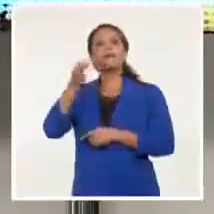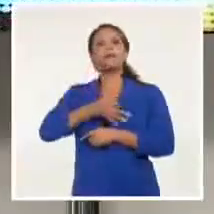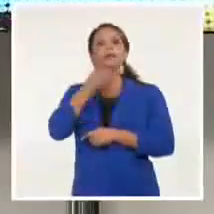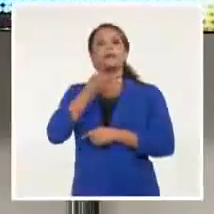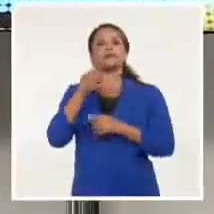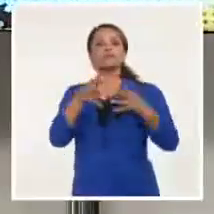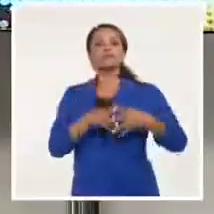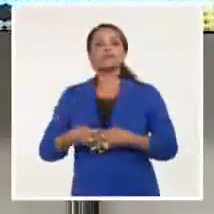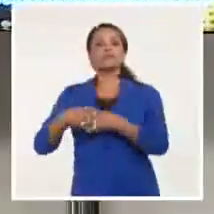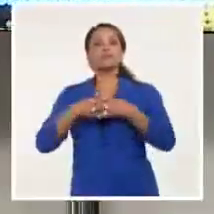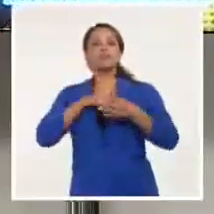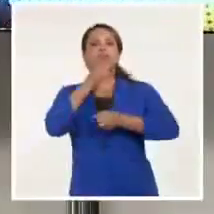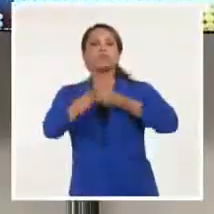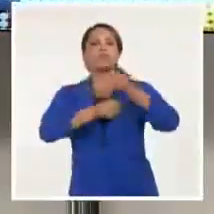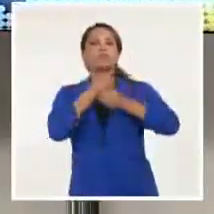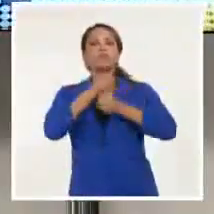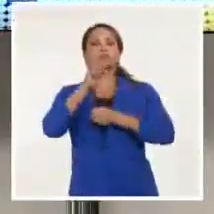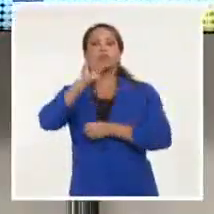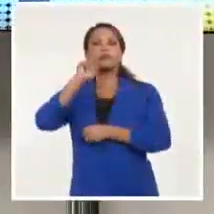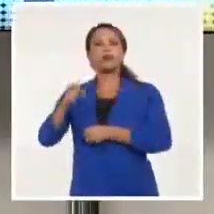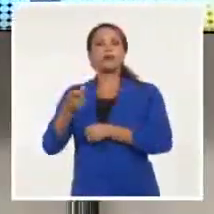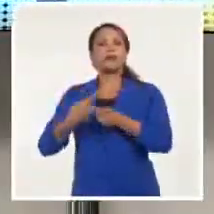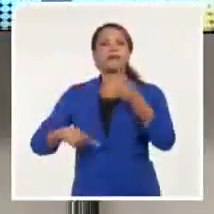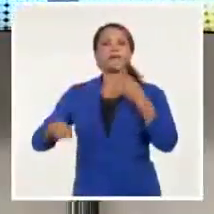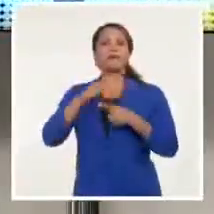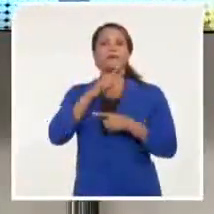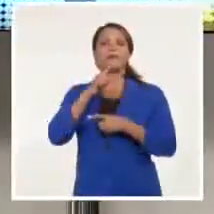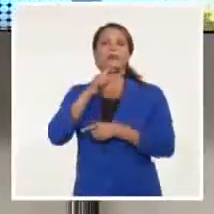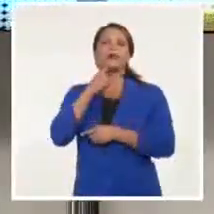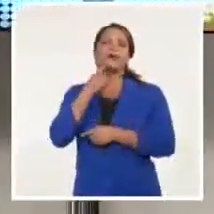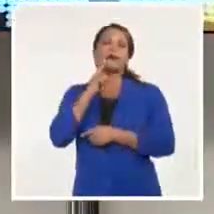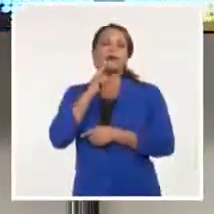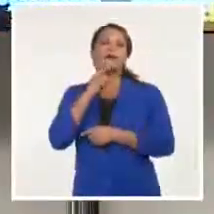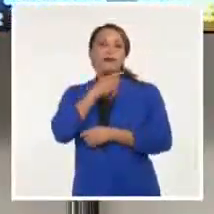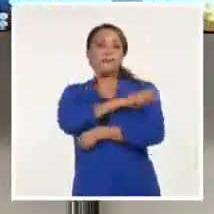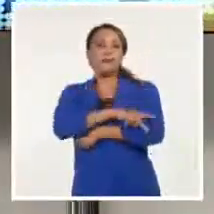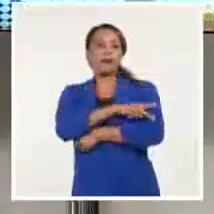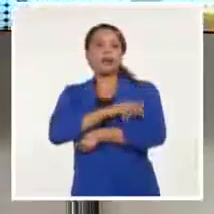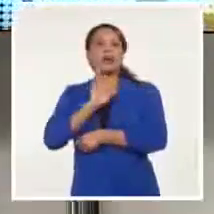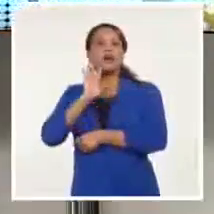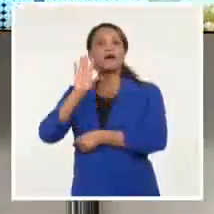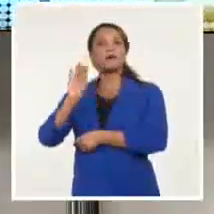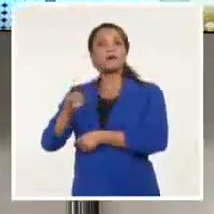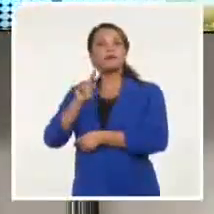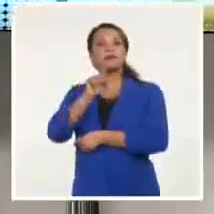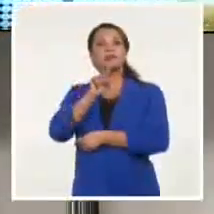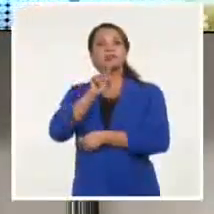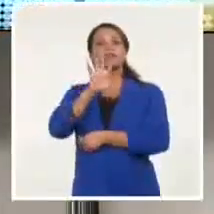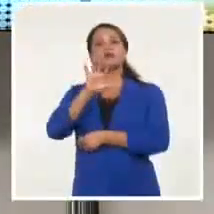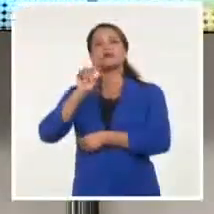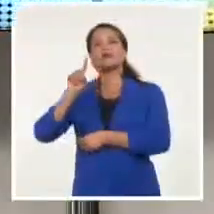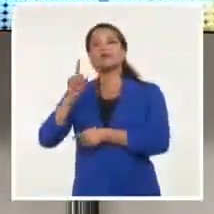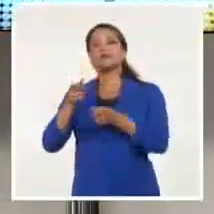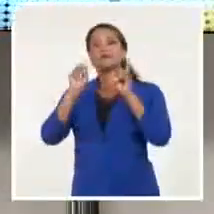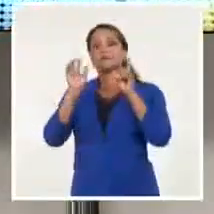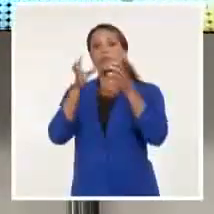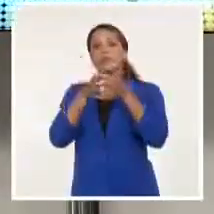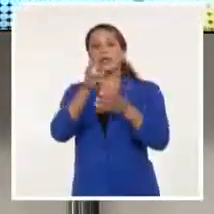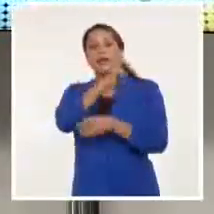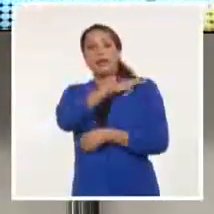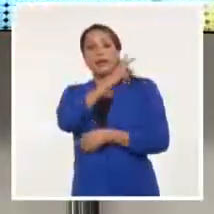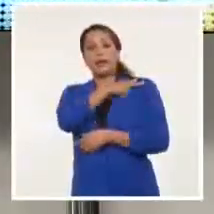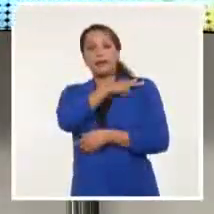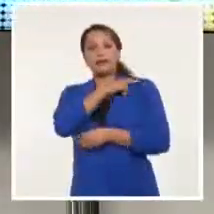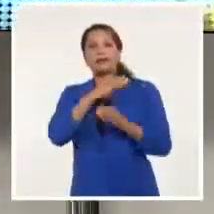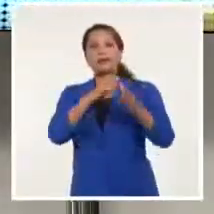Ucrania como ariete contra su país al hablar en la 51 reunión de los jefes de seguridad de la Comunidad